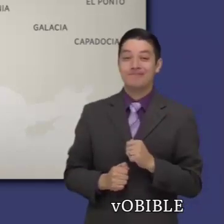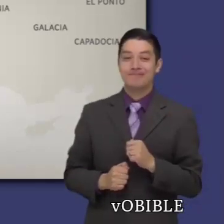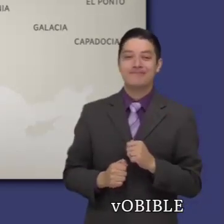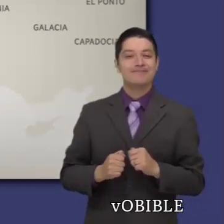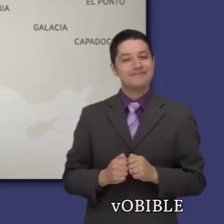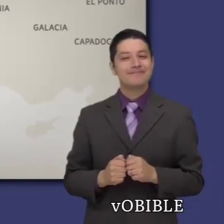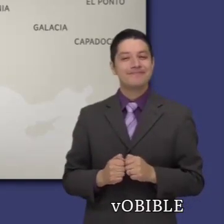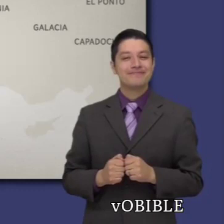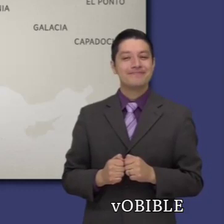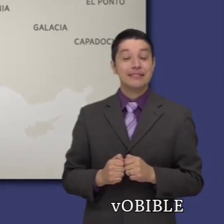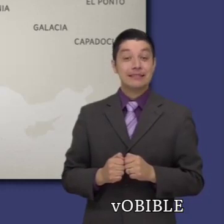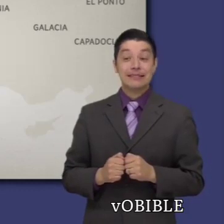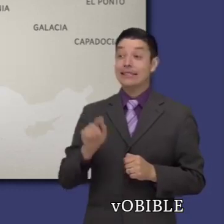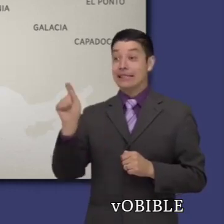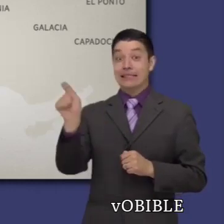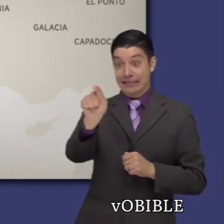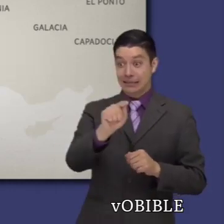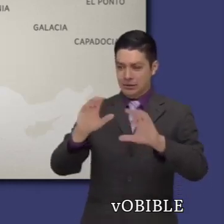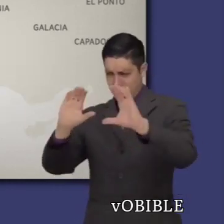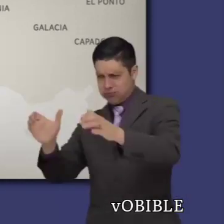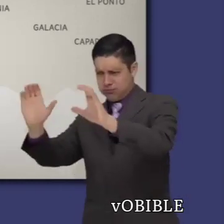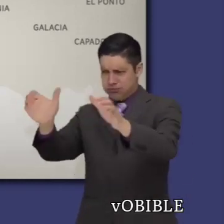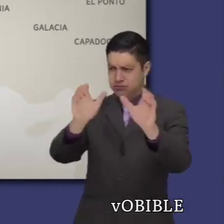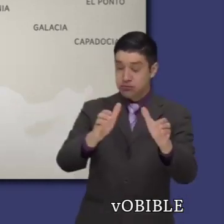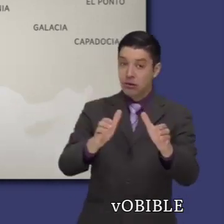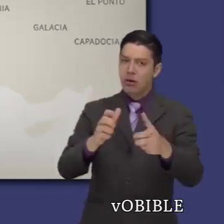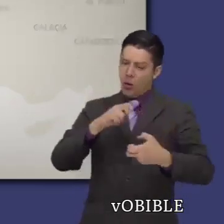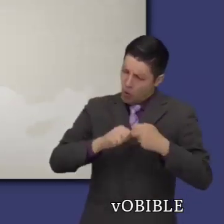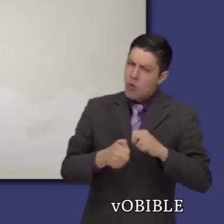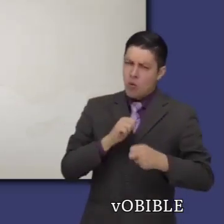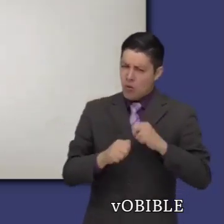Los cristianos de esas regiones estaban pasando por muchas pruebas.